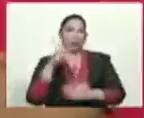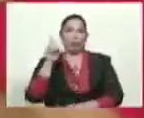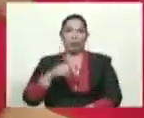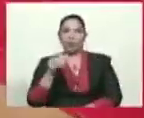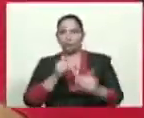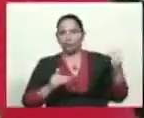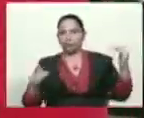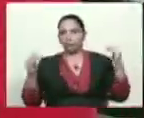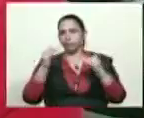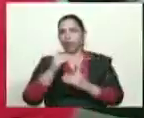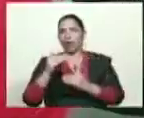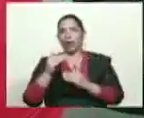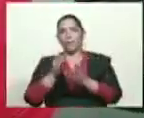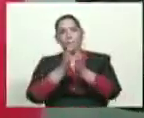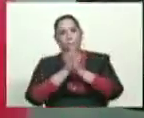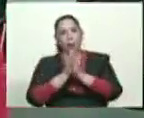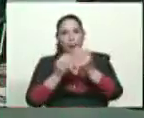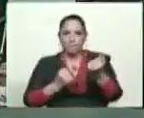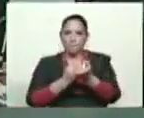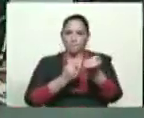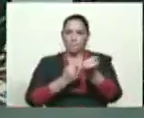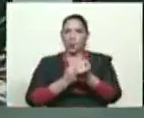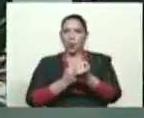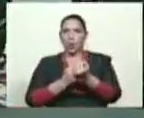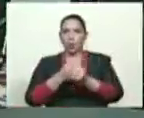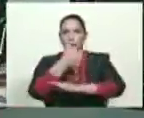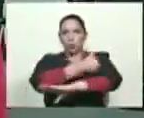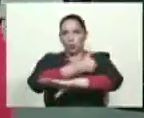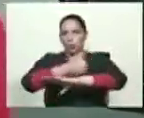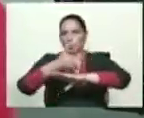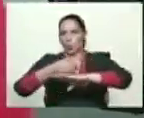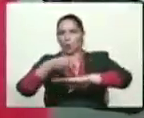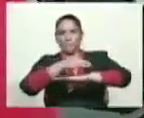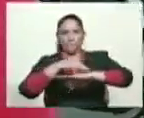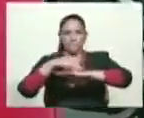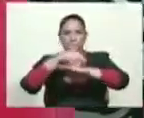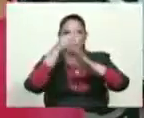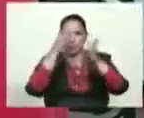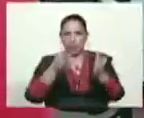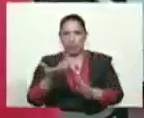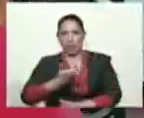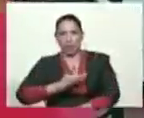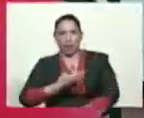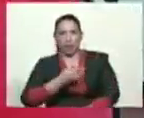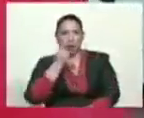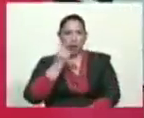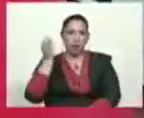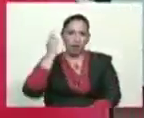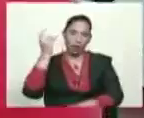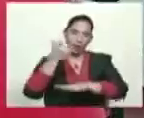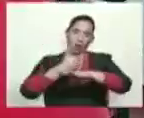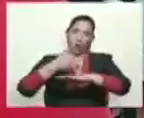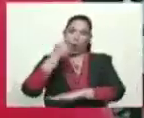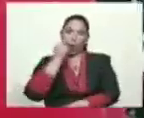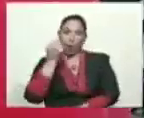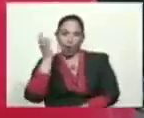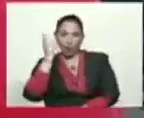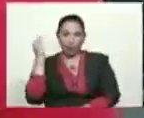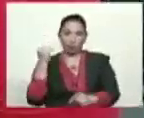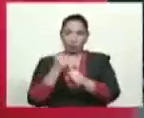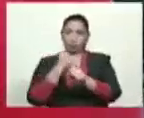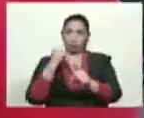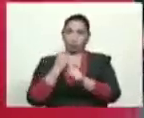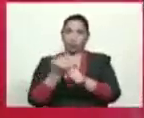máxima colaboración de las autoridades ministros alcaldes gobernadores en un trabajo